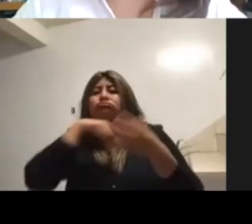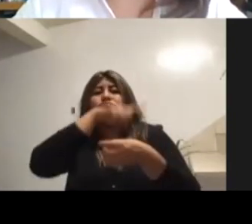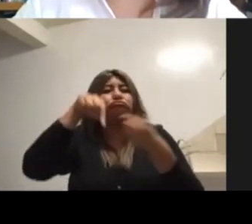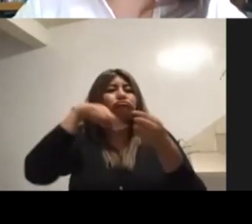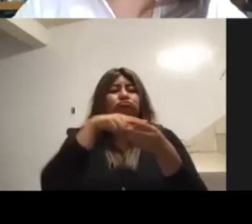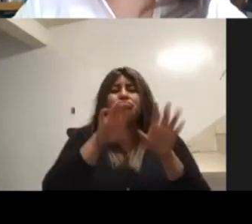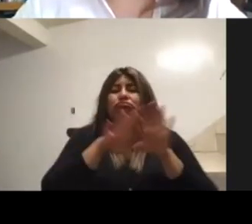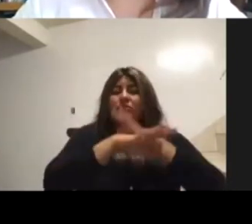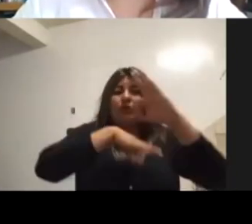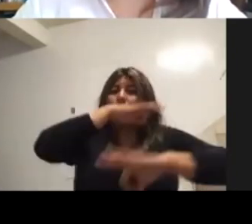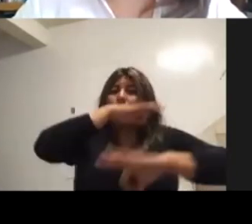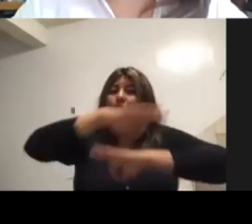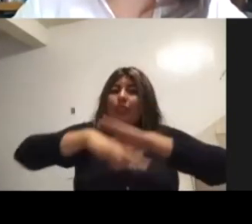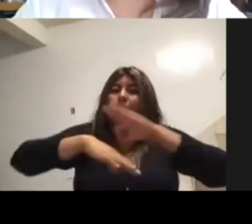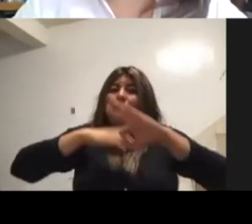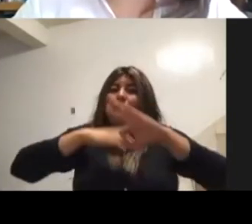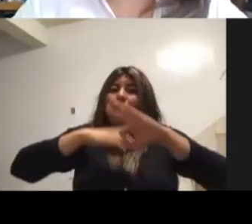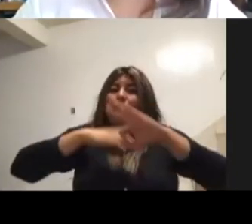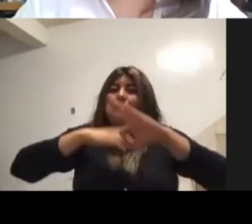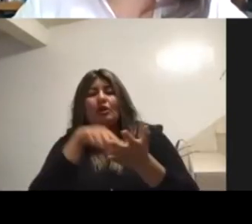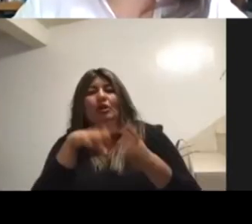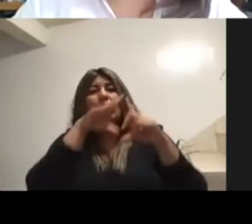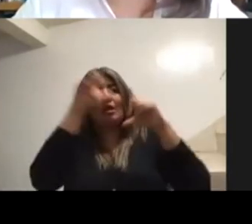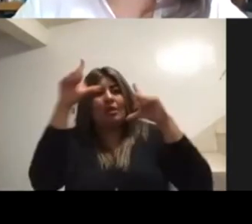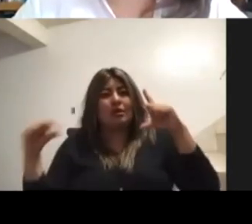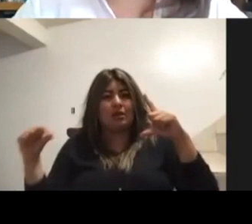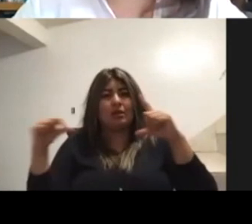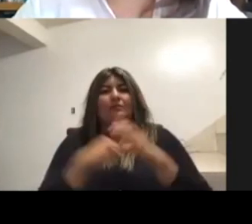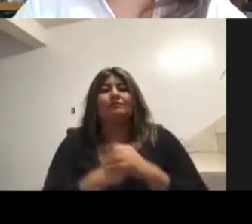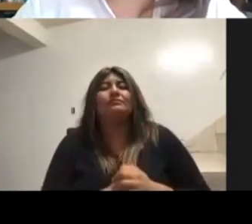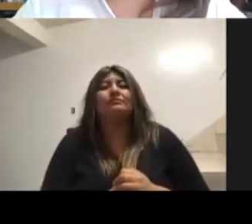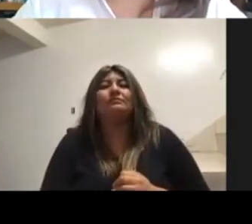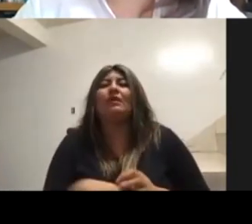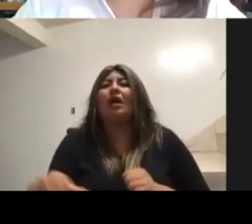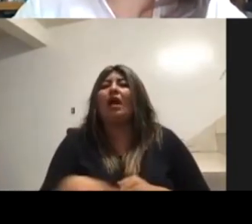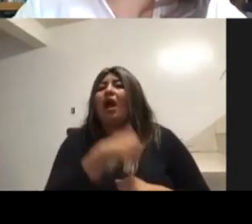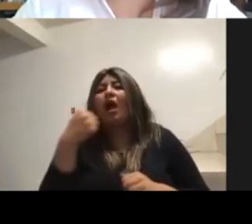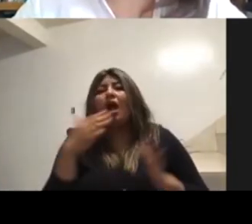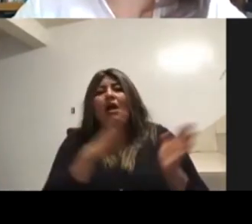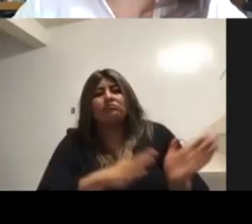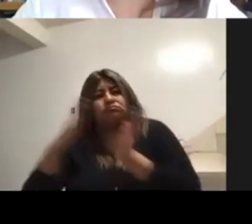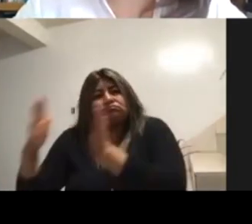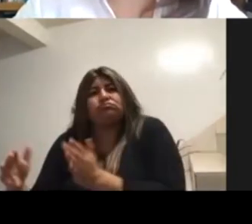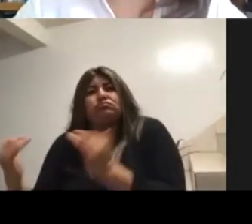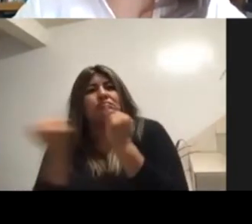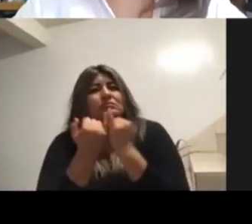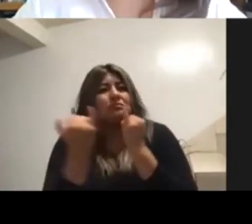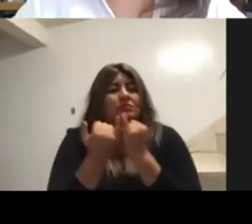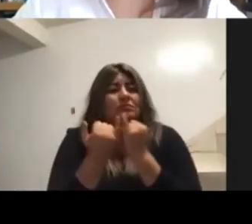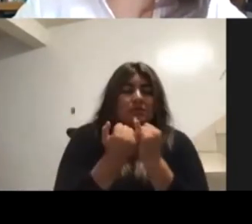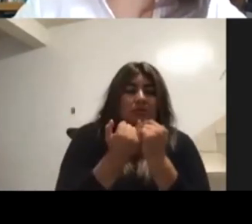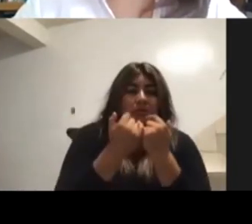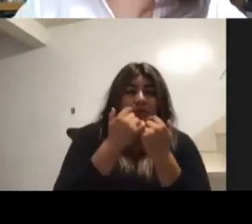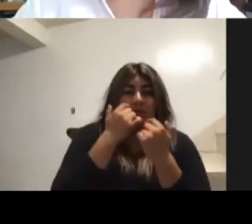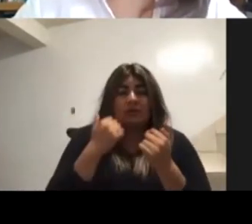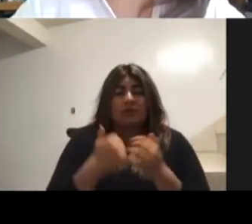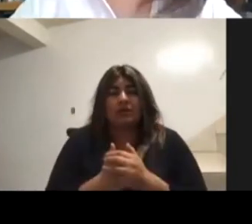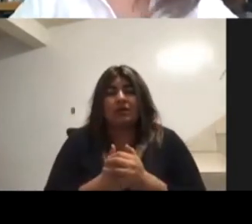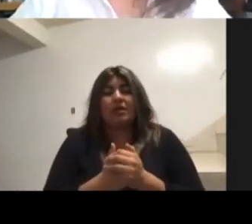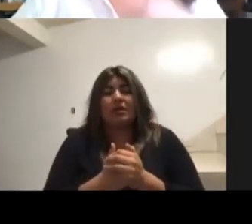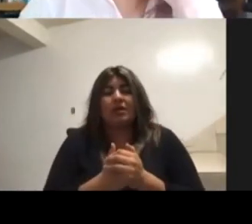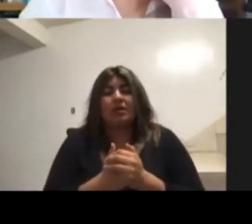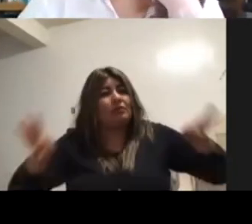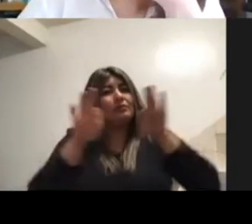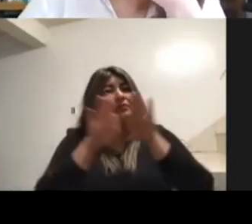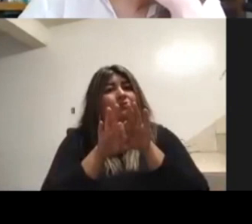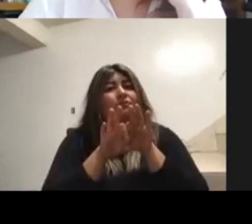lo que se refiere al sistema nacional. Pero por otra parte, también hay una presión muy importante de parte de los